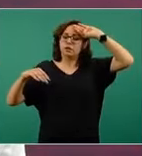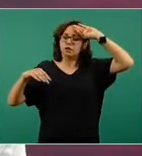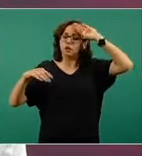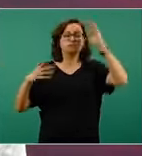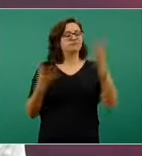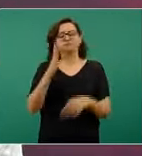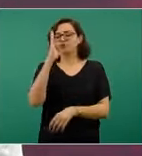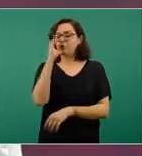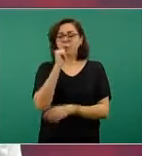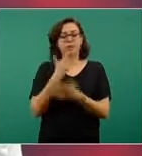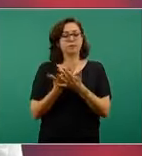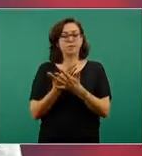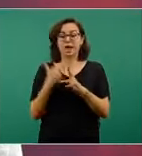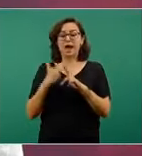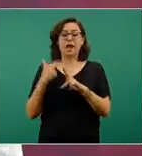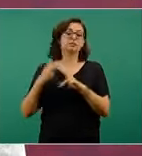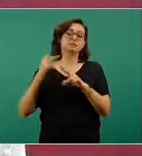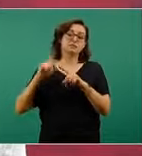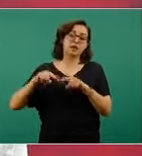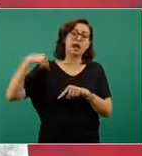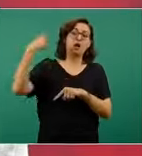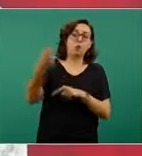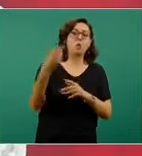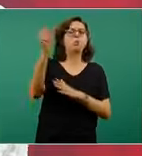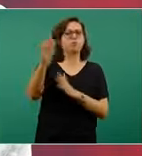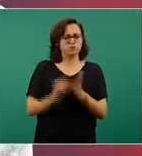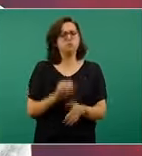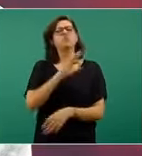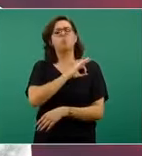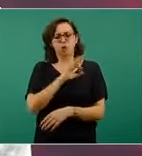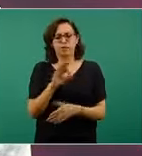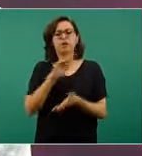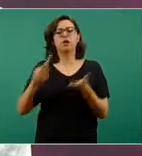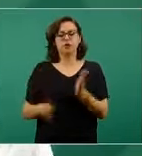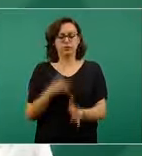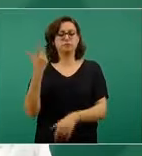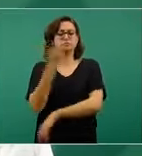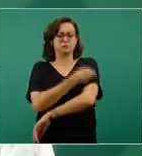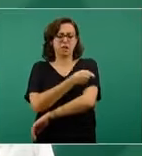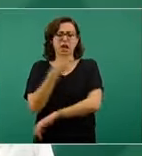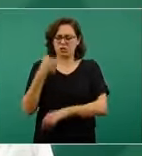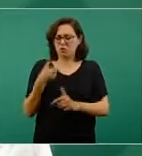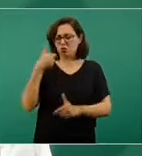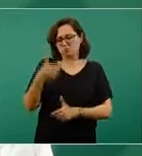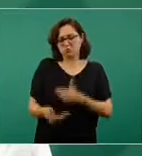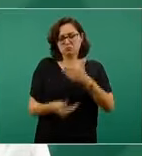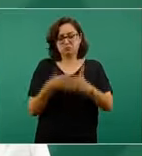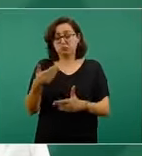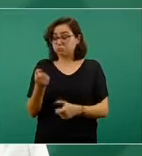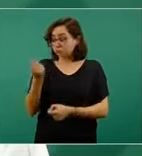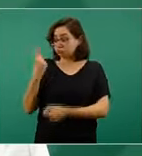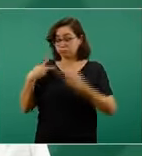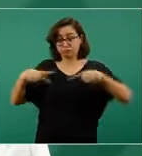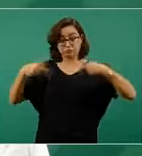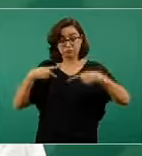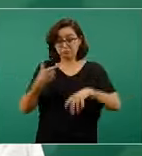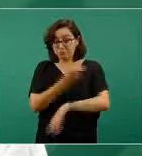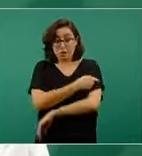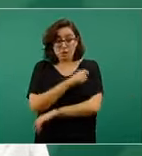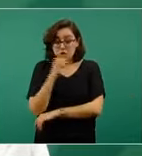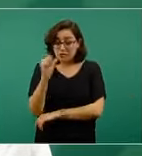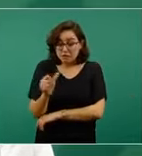un mes después tendrá que llegar su vacuna. Entonces, todo esto lo estamos programando y estamos identificando a quien no se logró vacunar